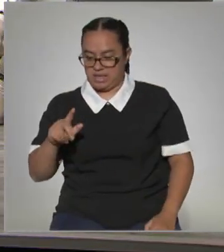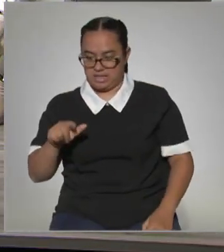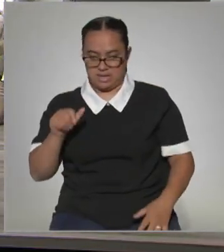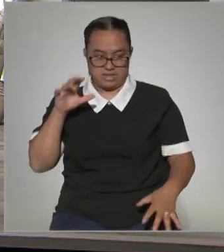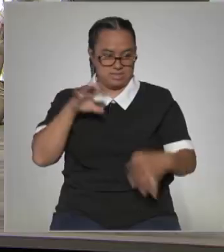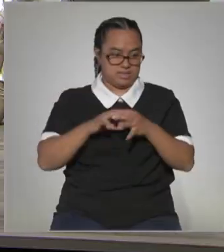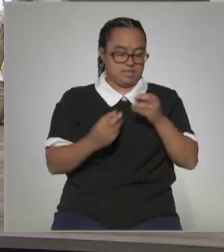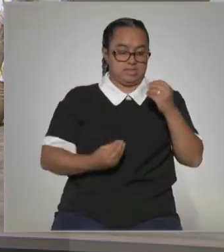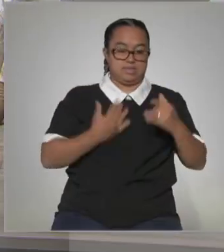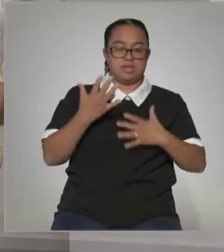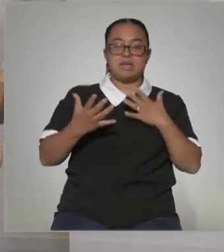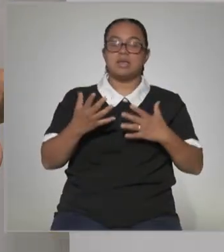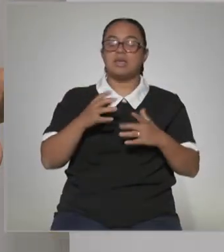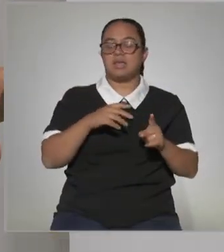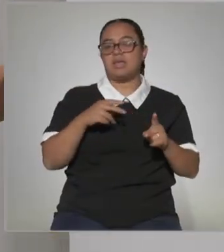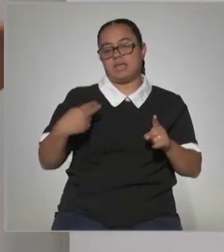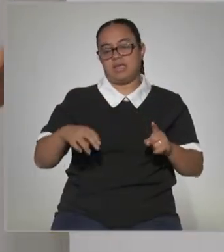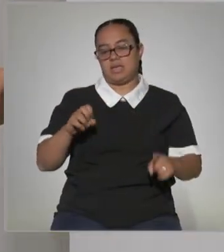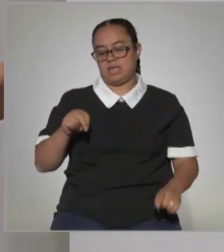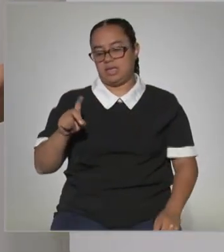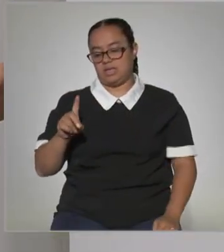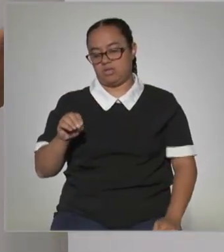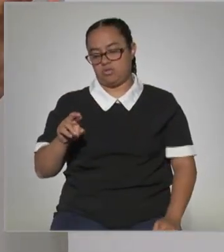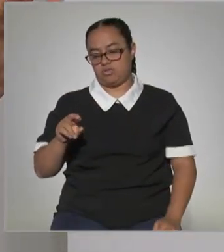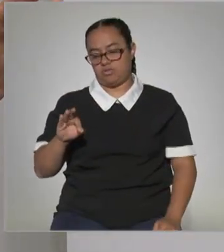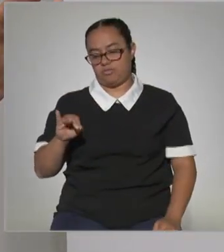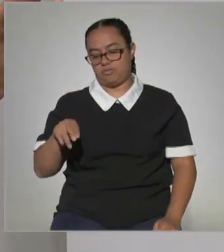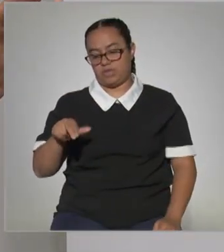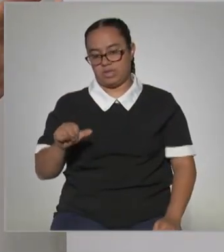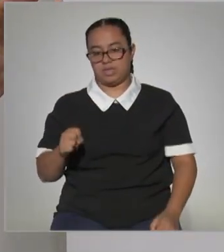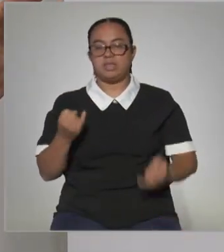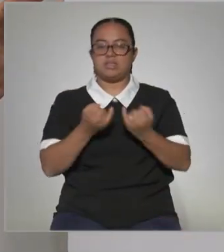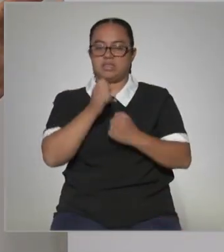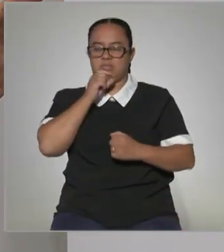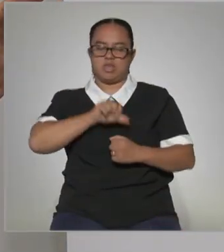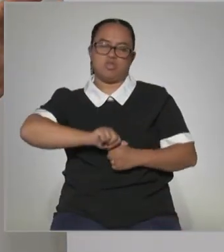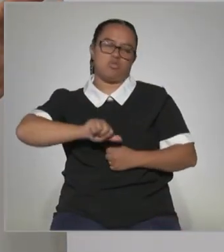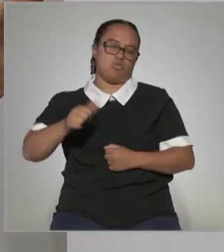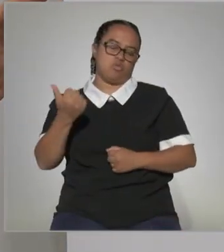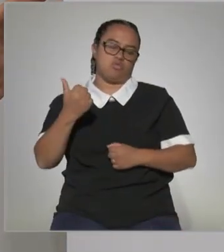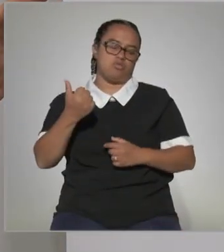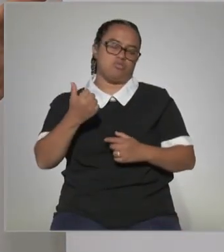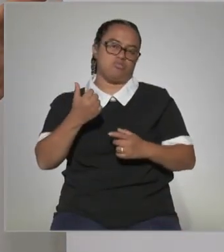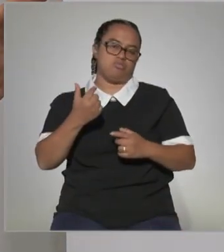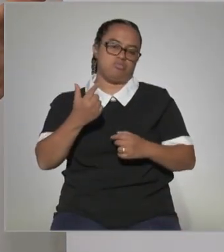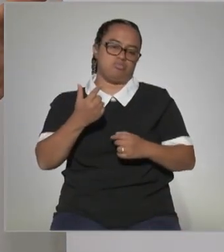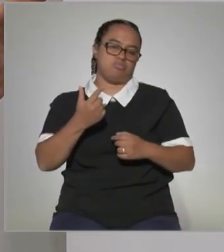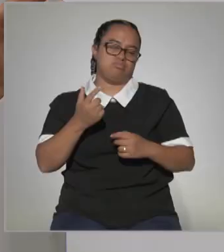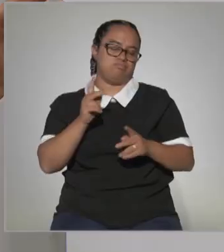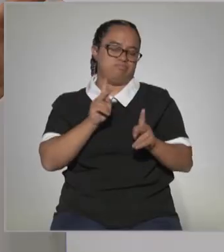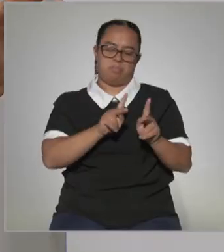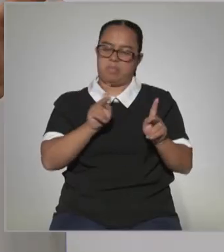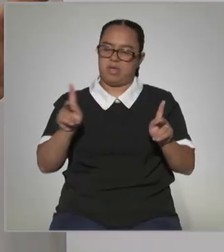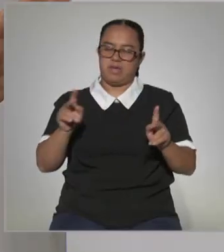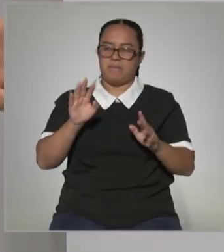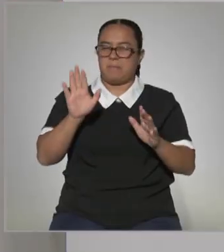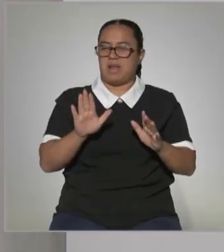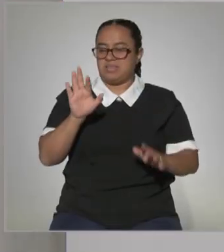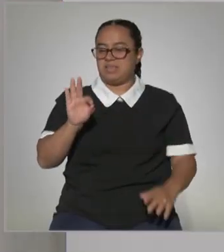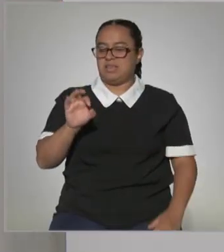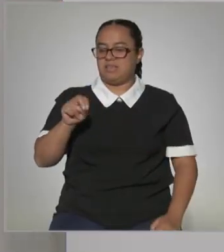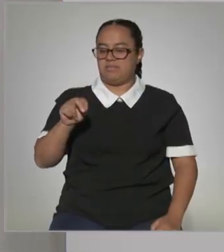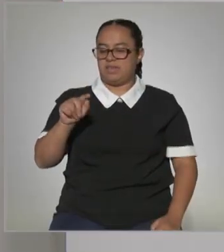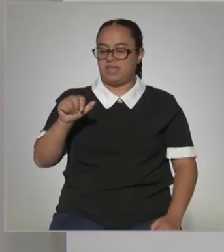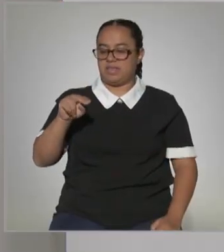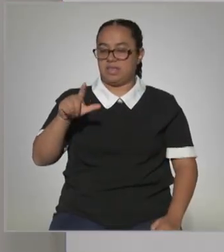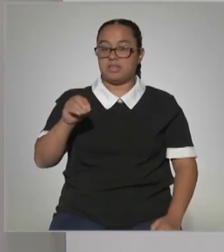que se llaman endorfinas, ¿no? Y otros opioides que seguramente no han escuchado, que básicamente es algo similar al fentanilo, pero lo produce